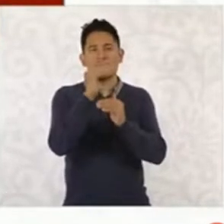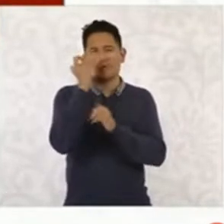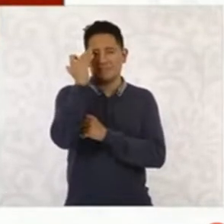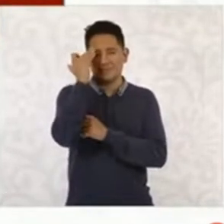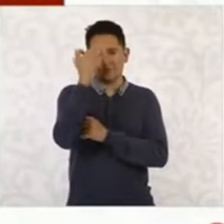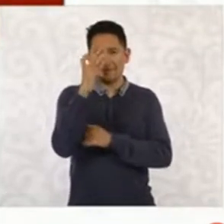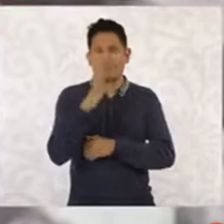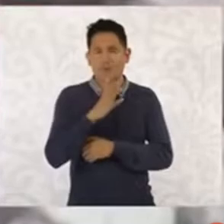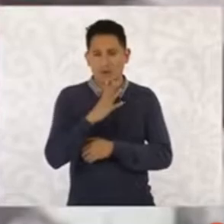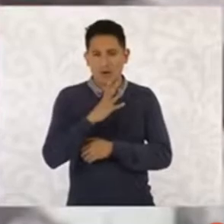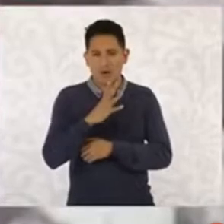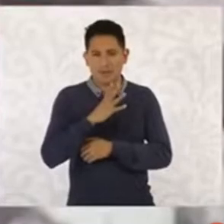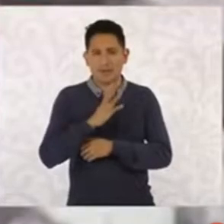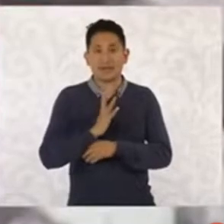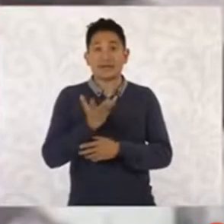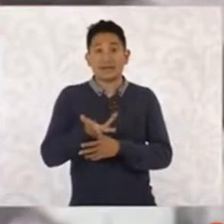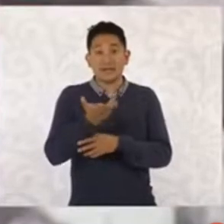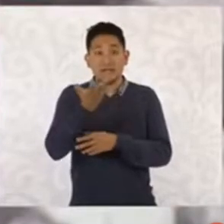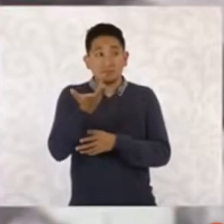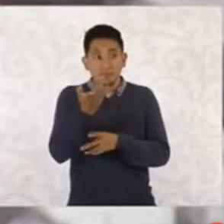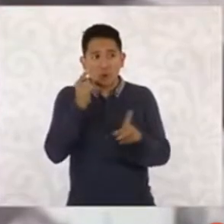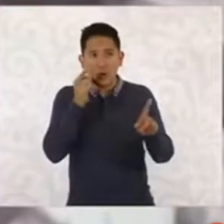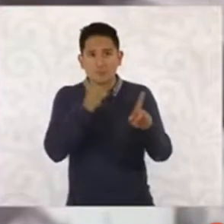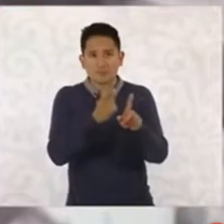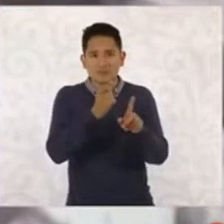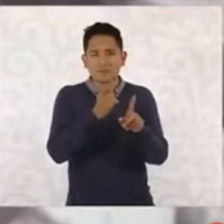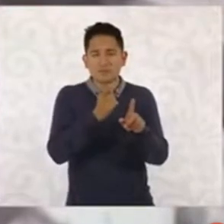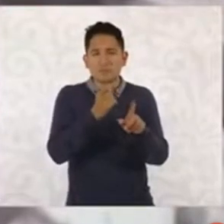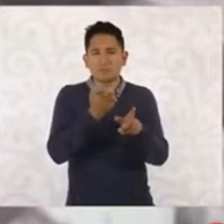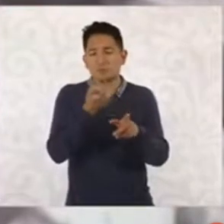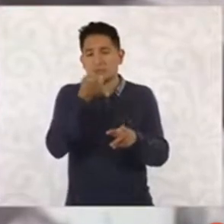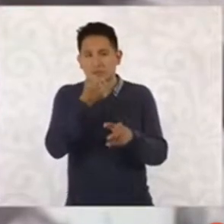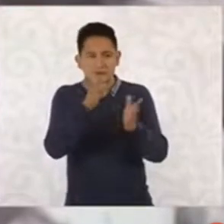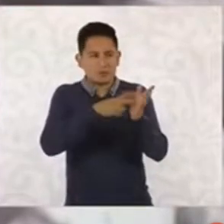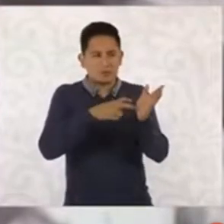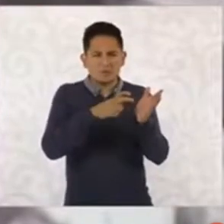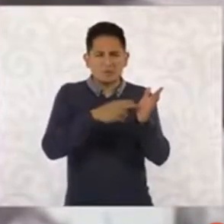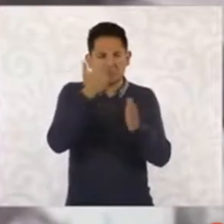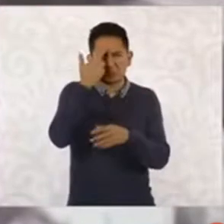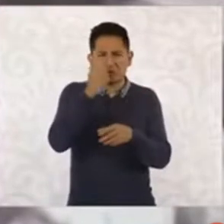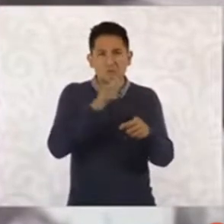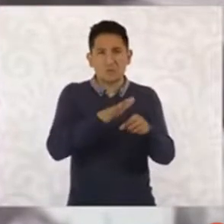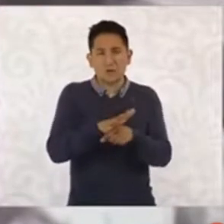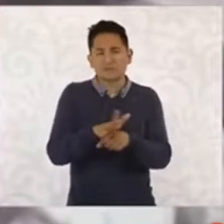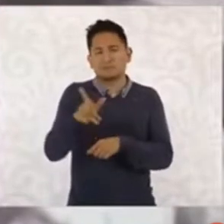pues era ese, ya se había abusado demasiado y había que recuperar los ingresos públicos.